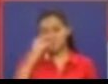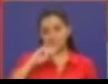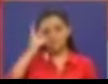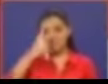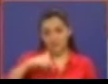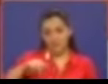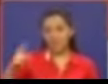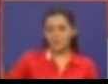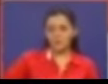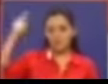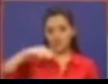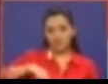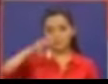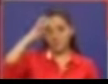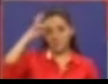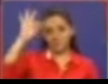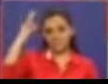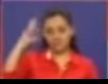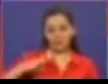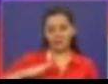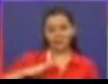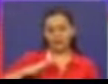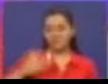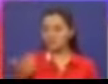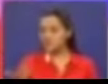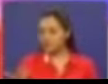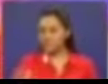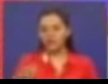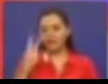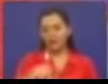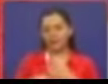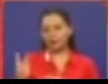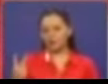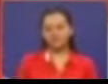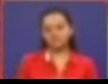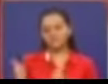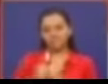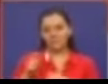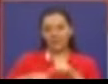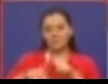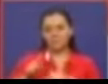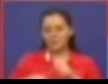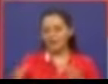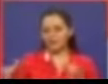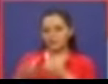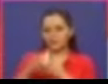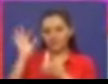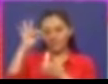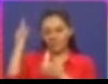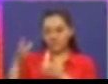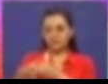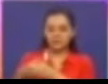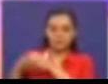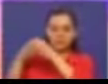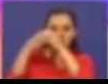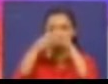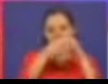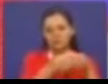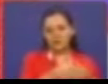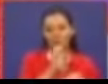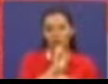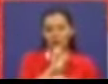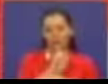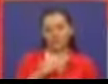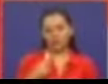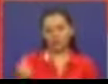visitando y trajo unos amigos, y lo llevé a conocer parte de nuestro maravilloso Ecuador. ¿Y adivinen qué parte? Por supuesto,